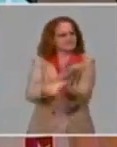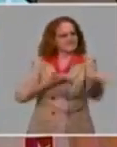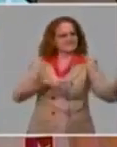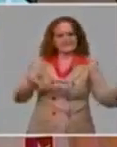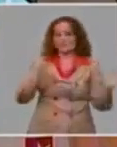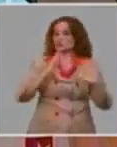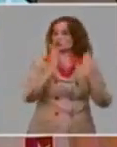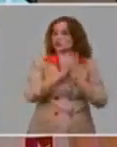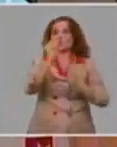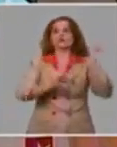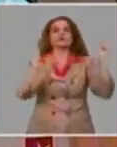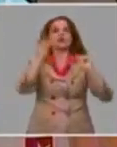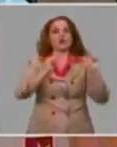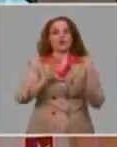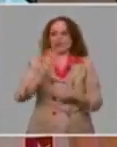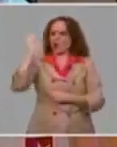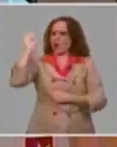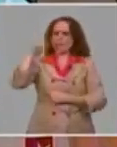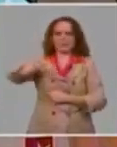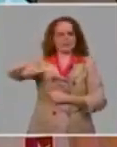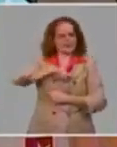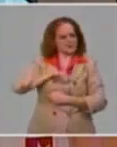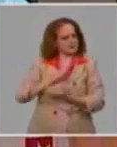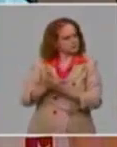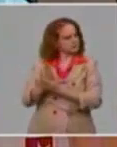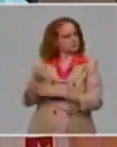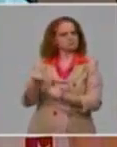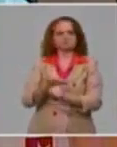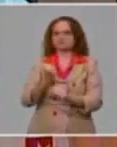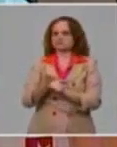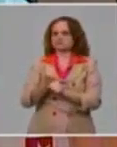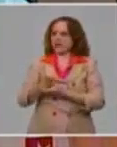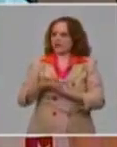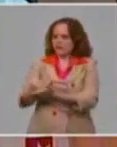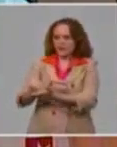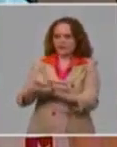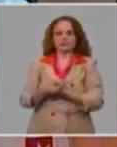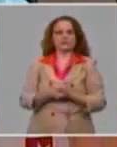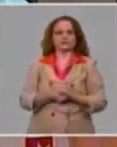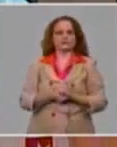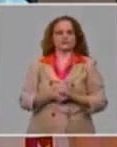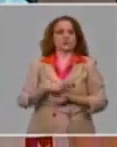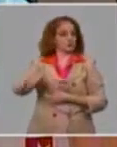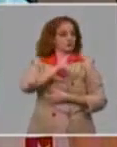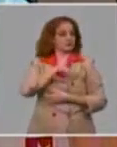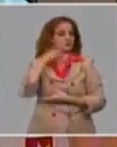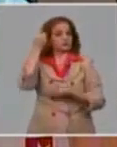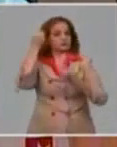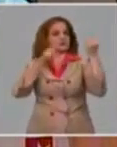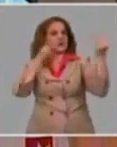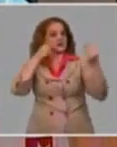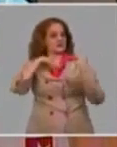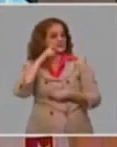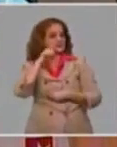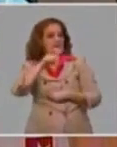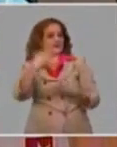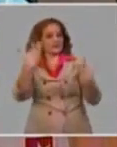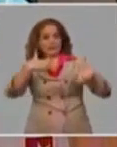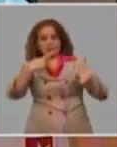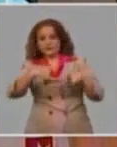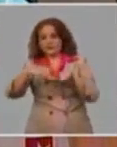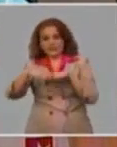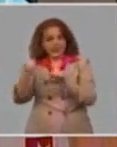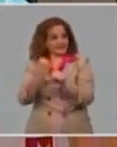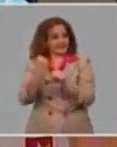la situación que hay, inclusive integralmente en los análisis que hemos hecho, los resultados de la productividad han aumentado